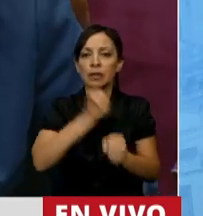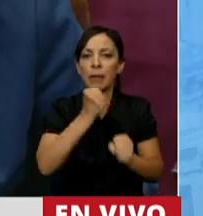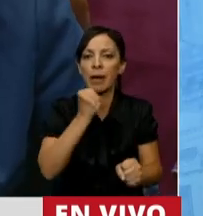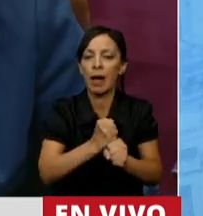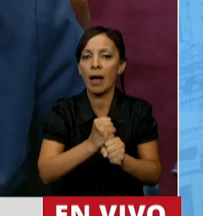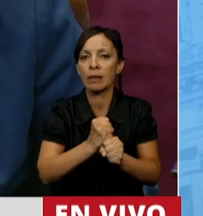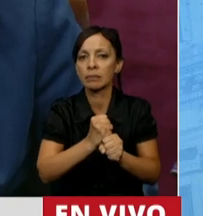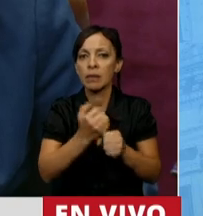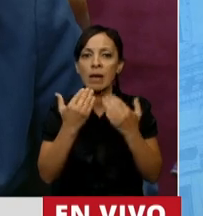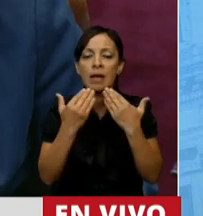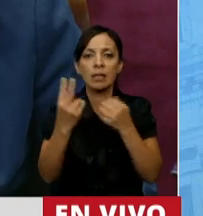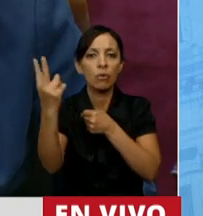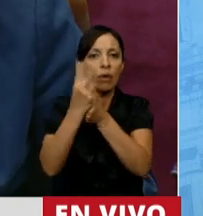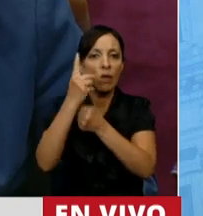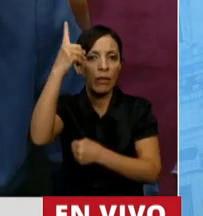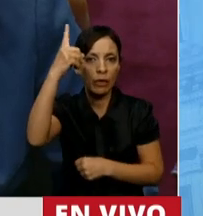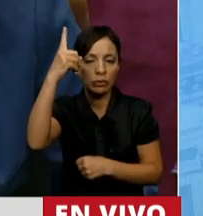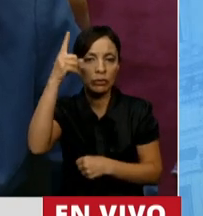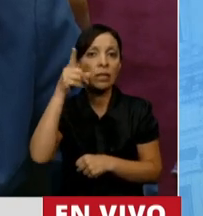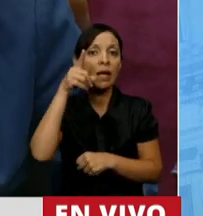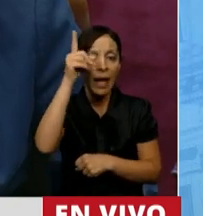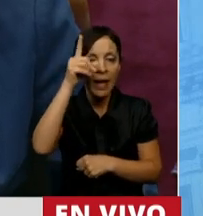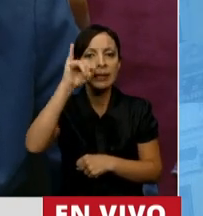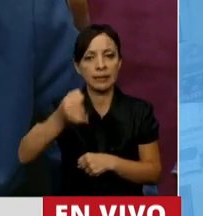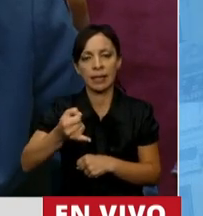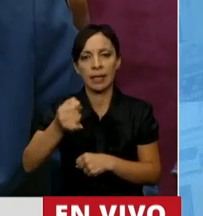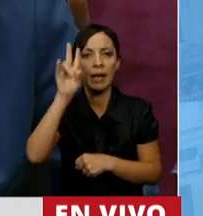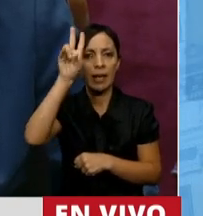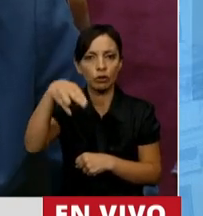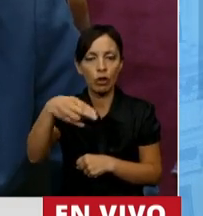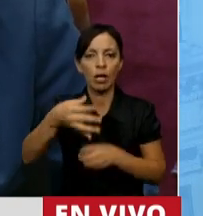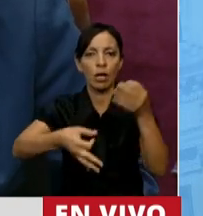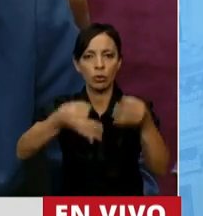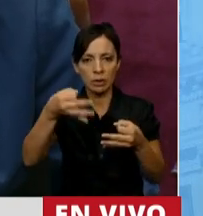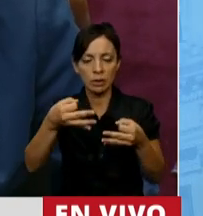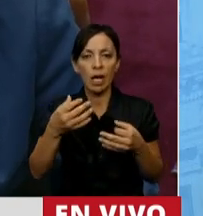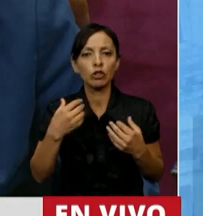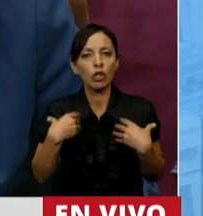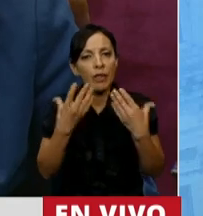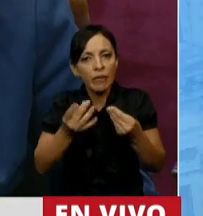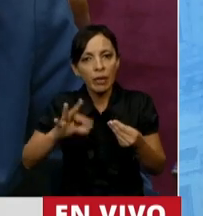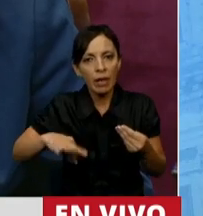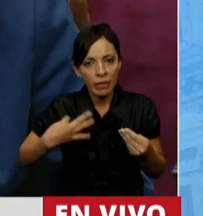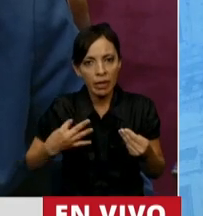guía de nuestro Dios, fuente de toda razón y justicia. Defiendo la vida y la defenderé